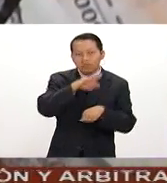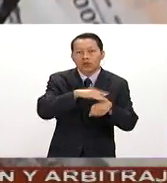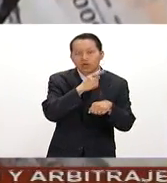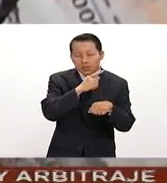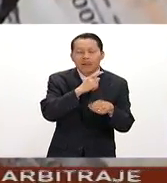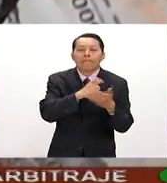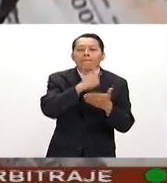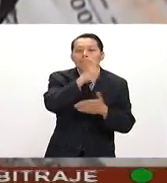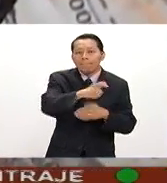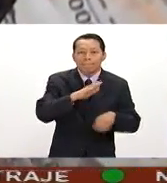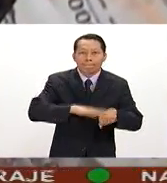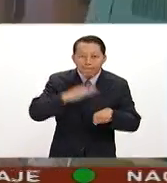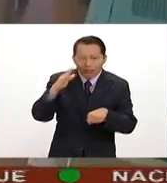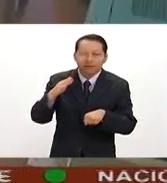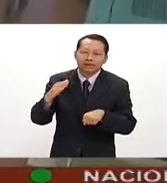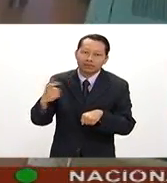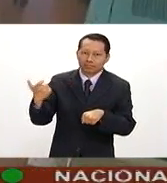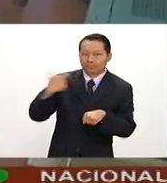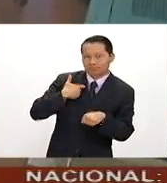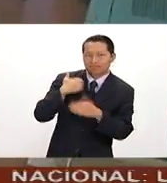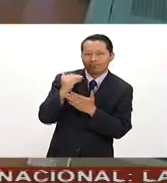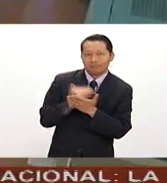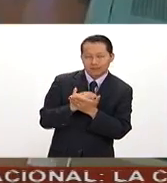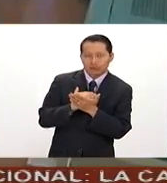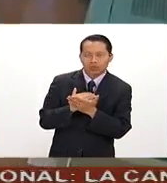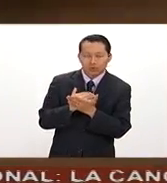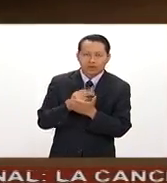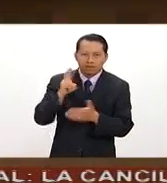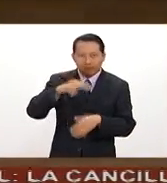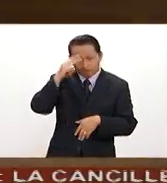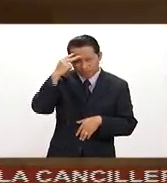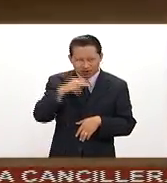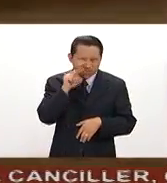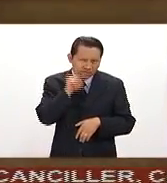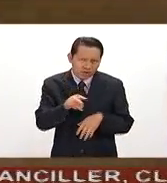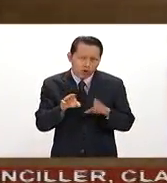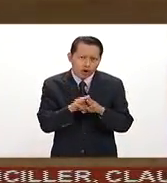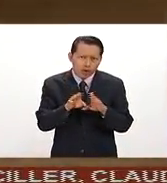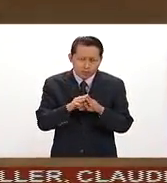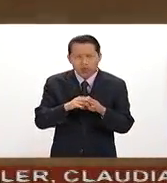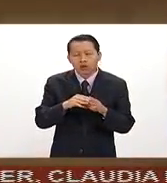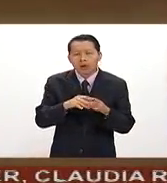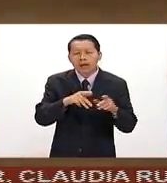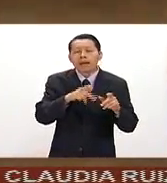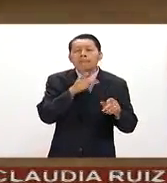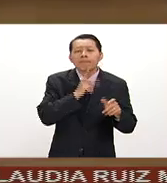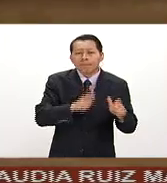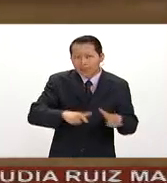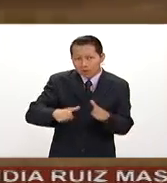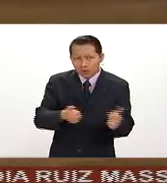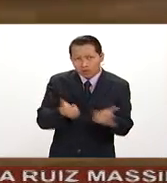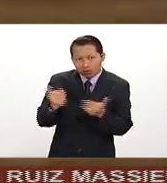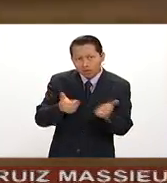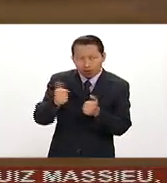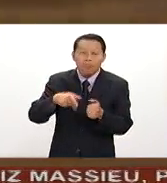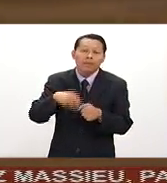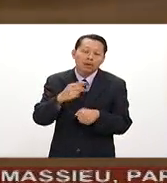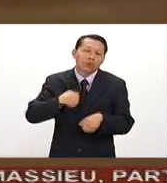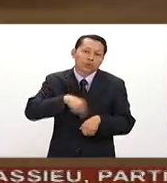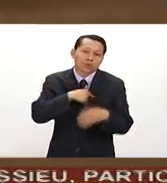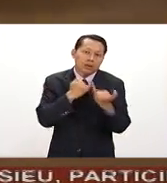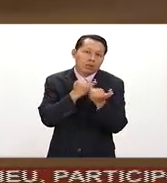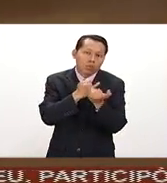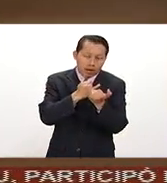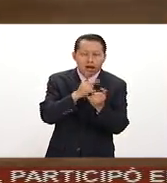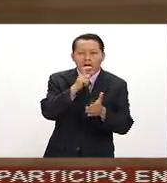pagan. Pero en fin, los mercados internacionales siguen viendo a México como un exportador de petróleo, sin tomar en cuenta esto que importamos. Y